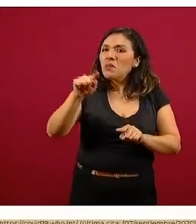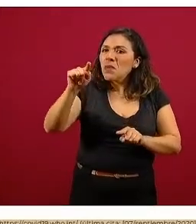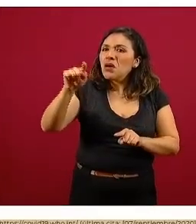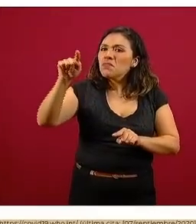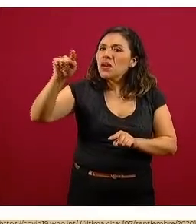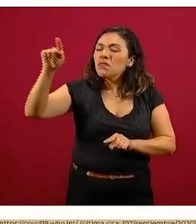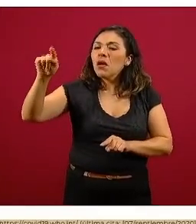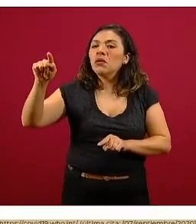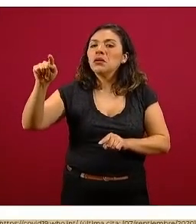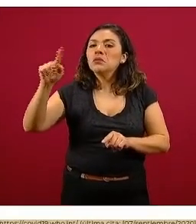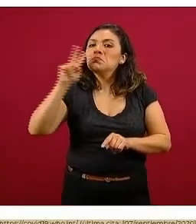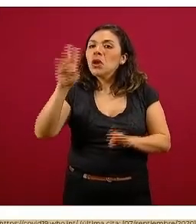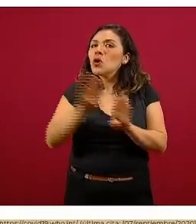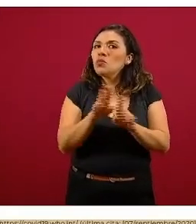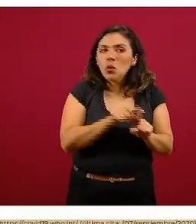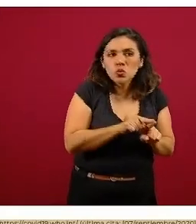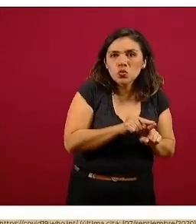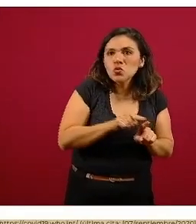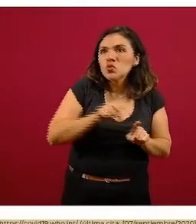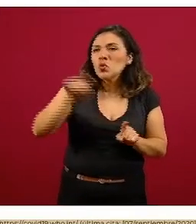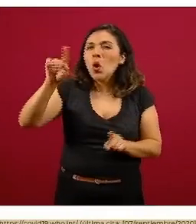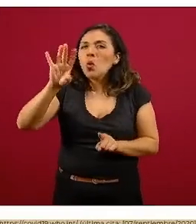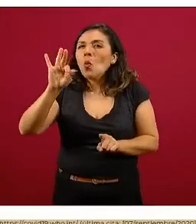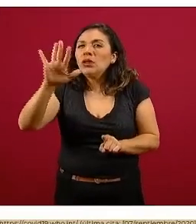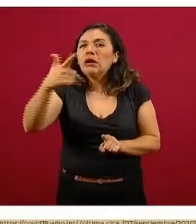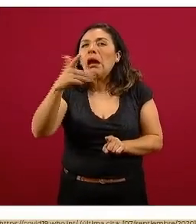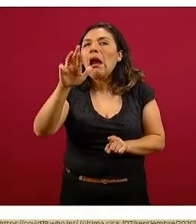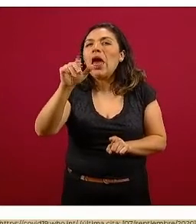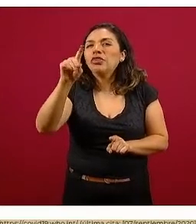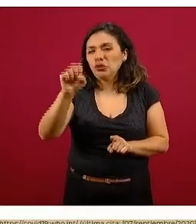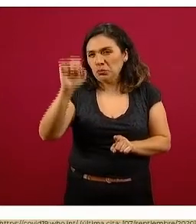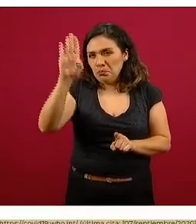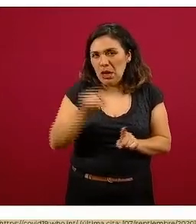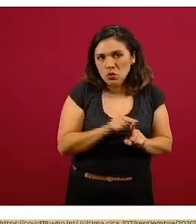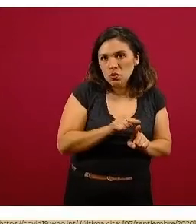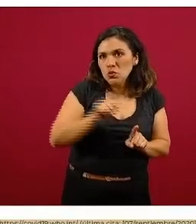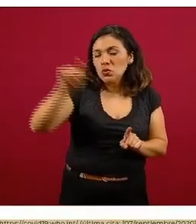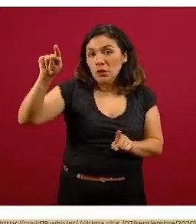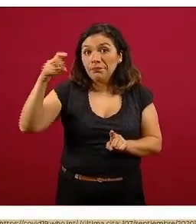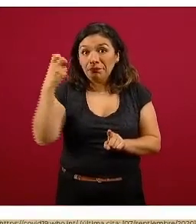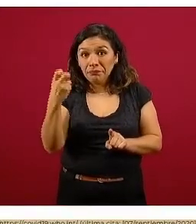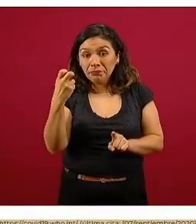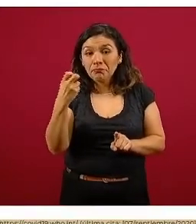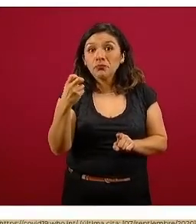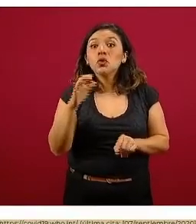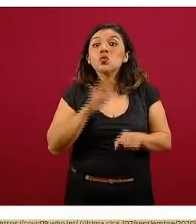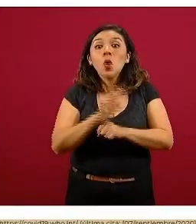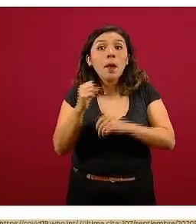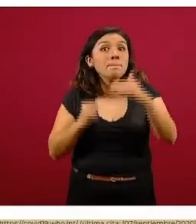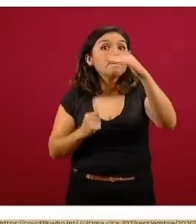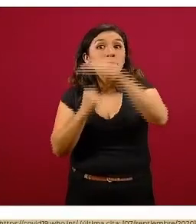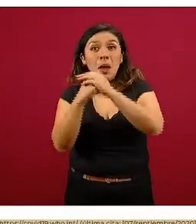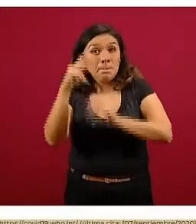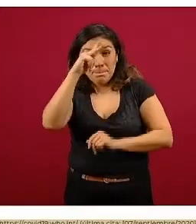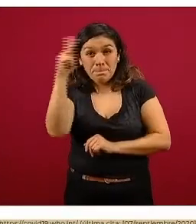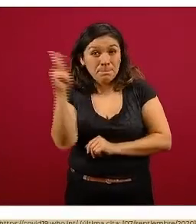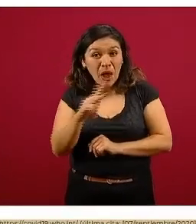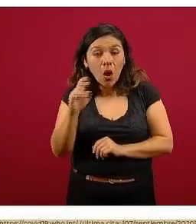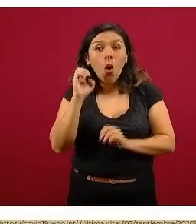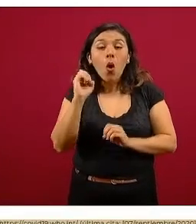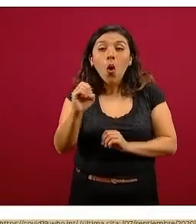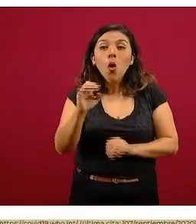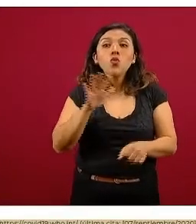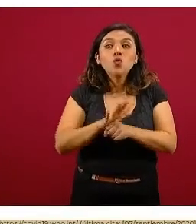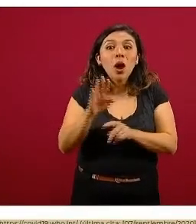en una diagonal, digamos, de 45 grados, sin picos sobresalientes o curvas